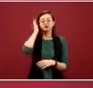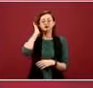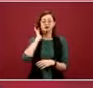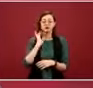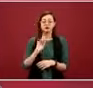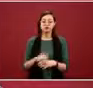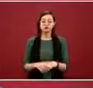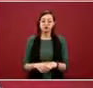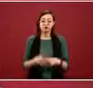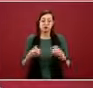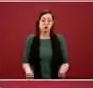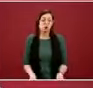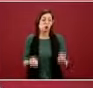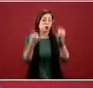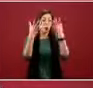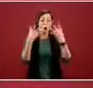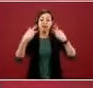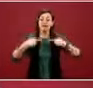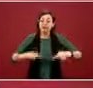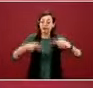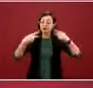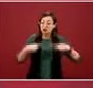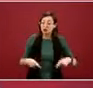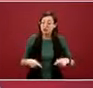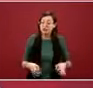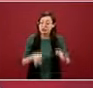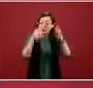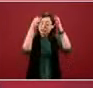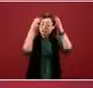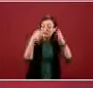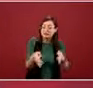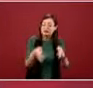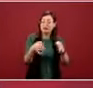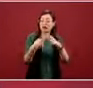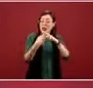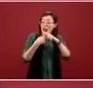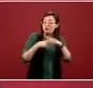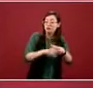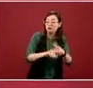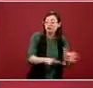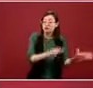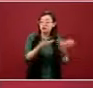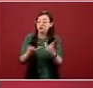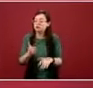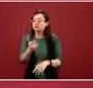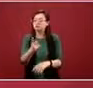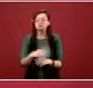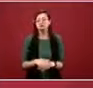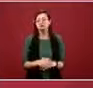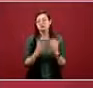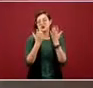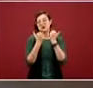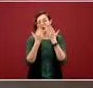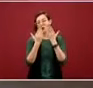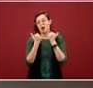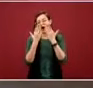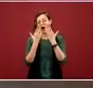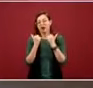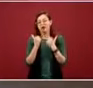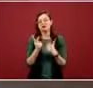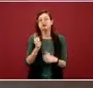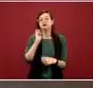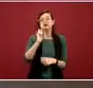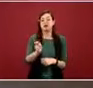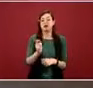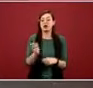no hay una cifra preespecificada, un umbral, un punto de referencia. Más bien lo que hacemos es que todos los días